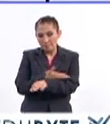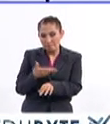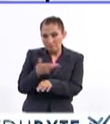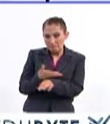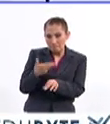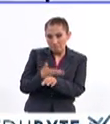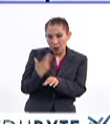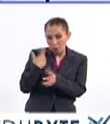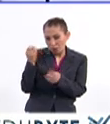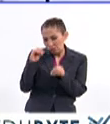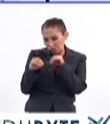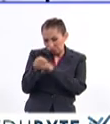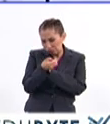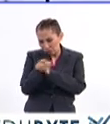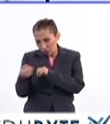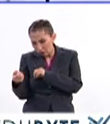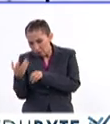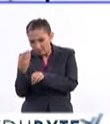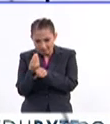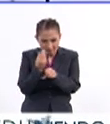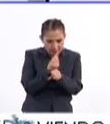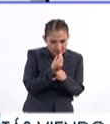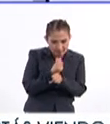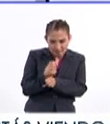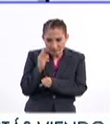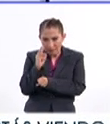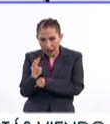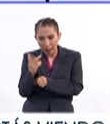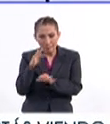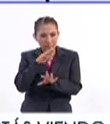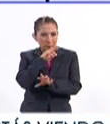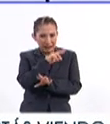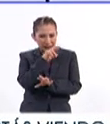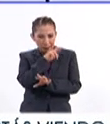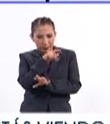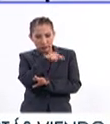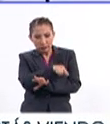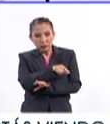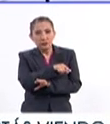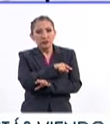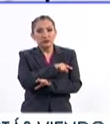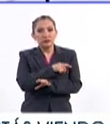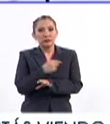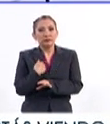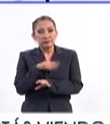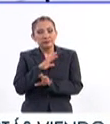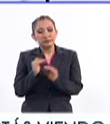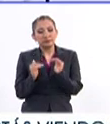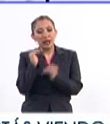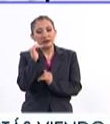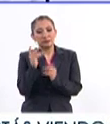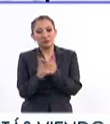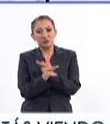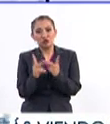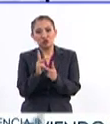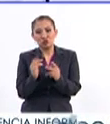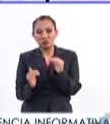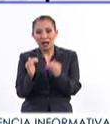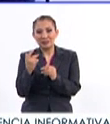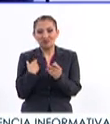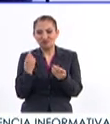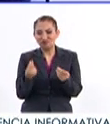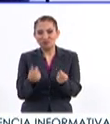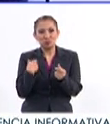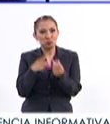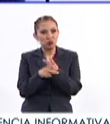de reacomodo y de rehabilitación y de llevar esto a que podamos elevar la producción nacional, pero